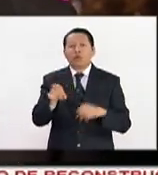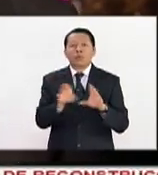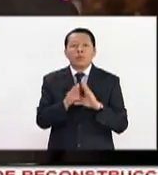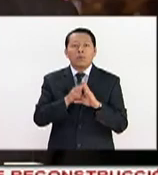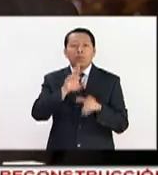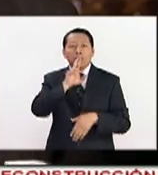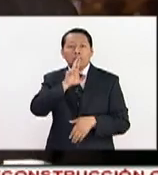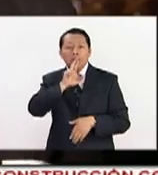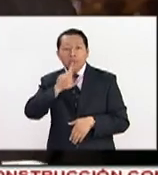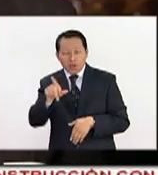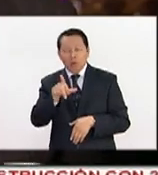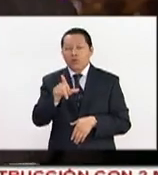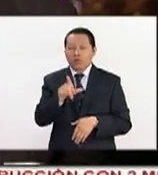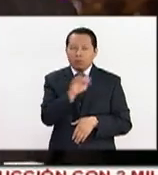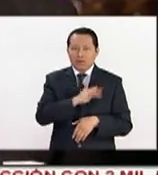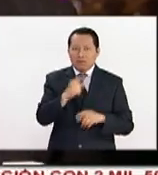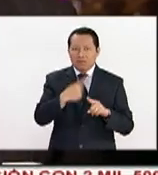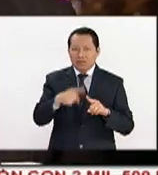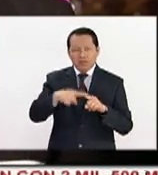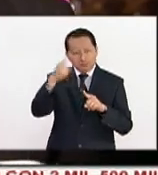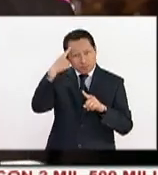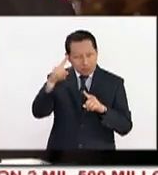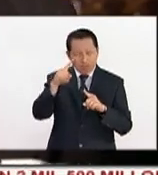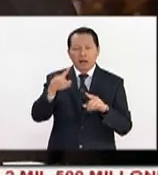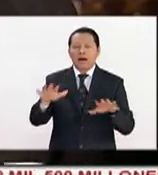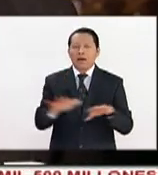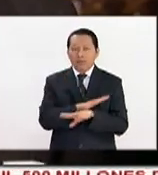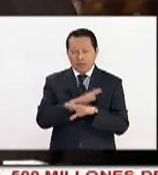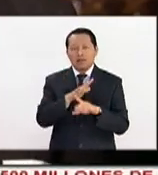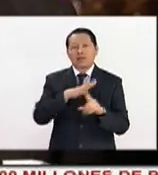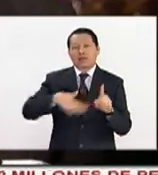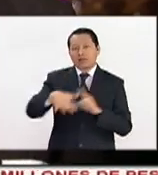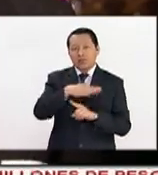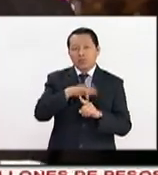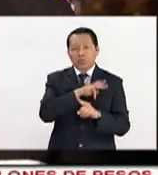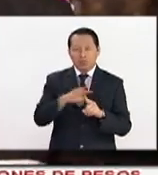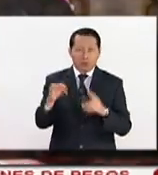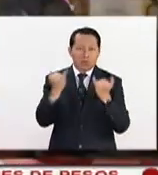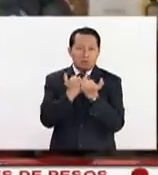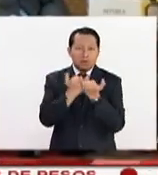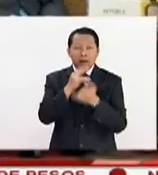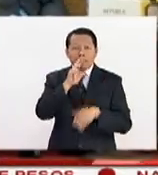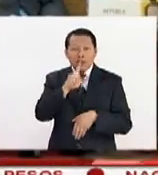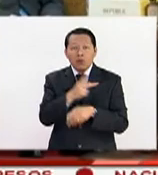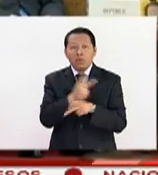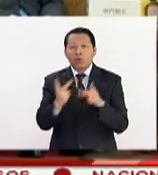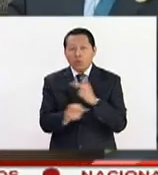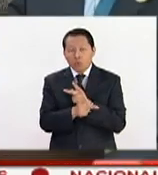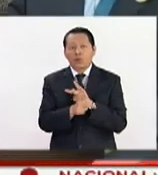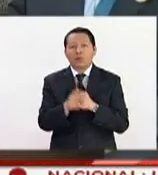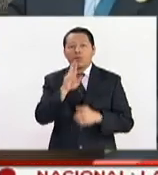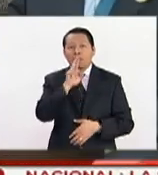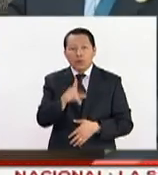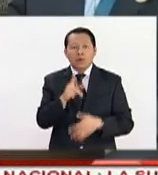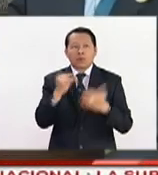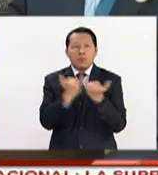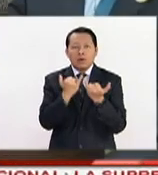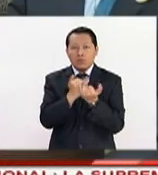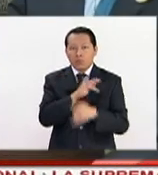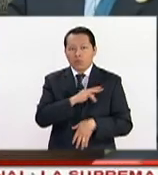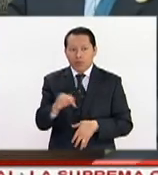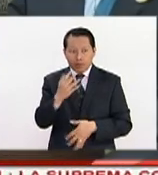sus inventivas para transformar su entorno, para extraer de la tierra mejores productos, para que salgan de sus